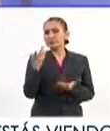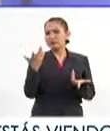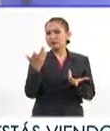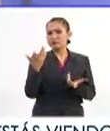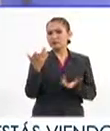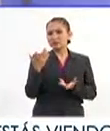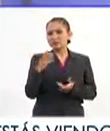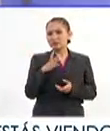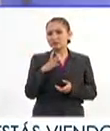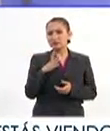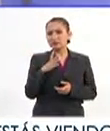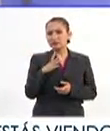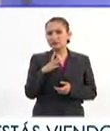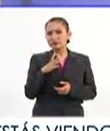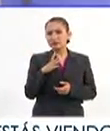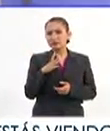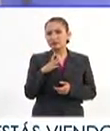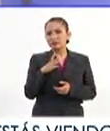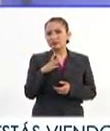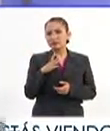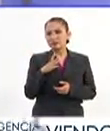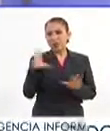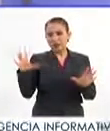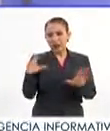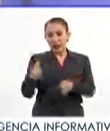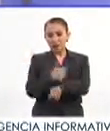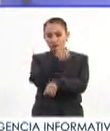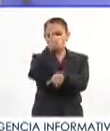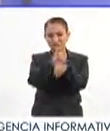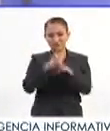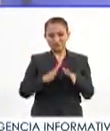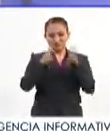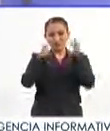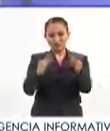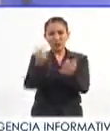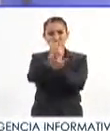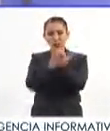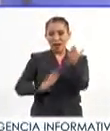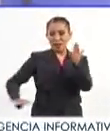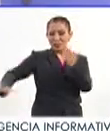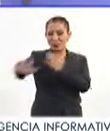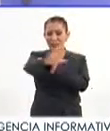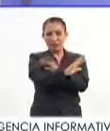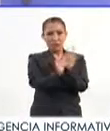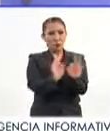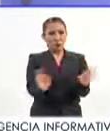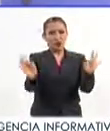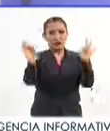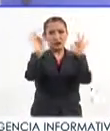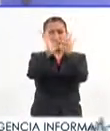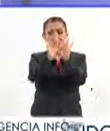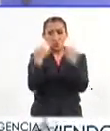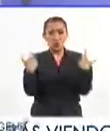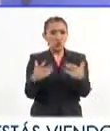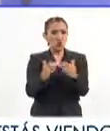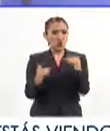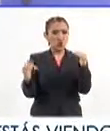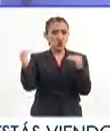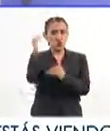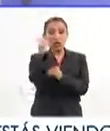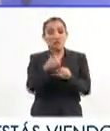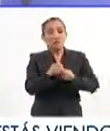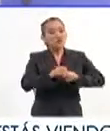arqueólogo, una vez ya fundada esta gran ciudad, pues tuvo una gran importancia y una gran influencia en